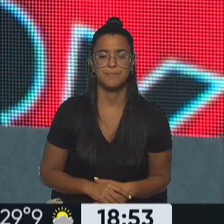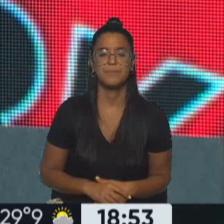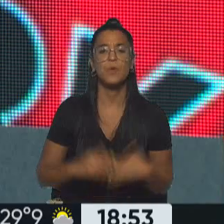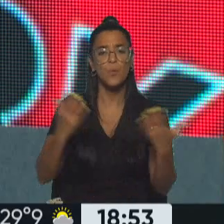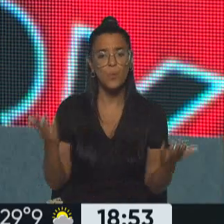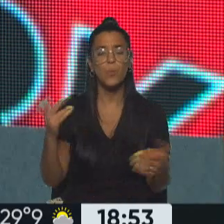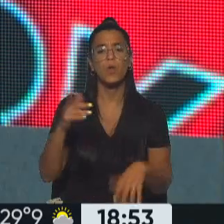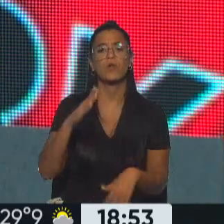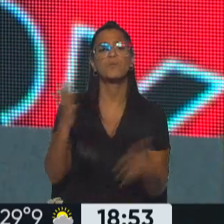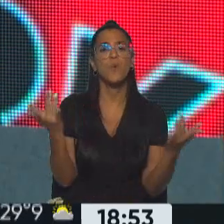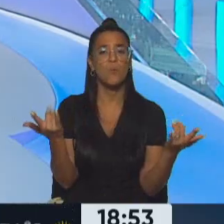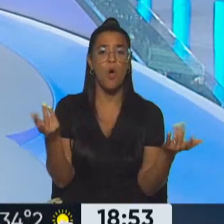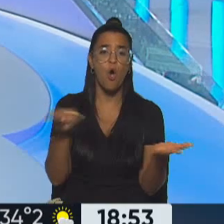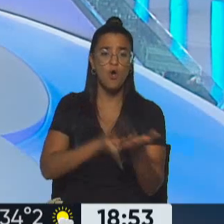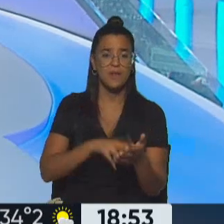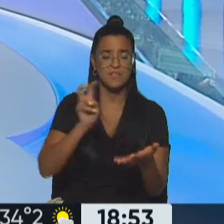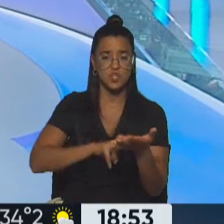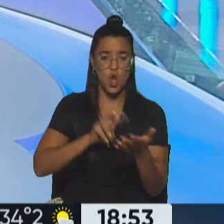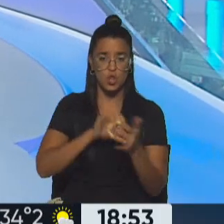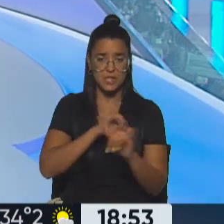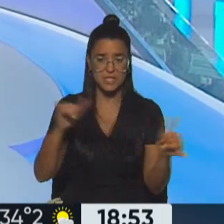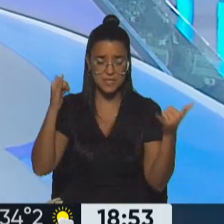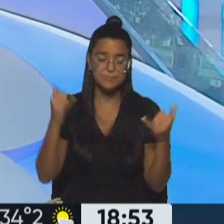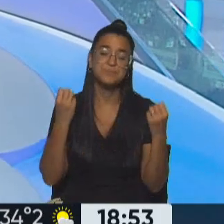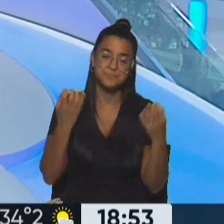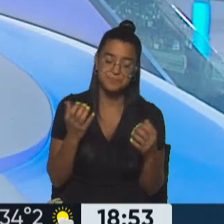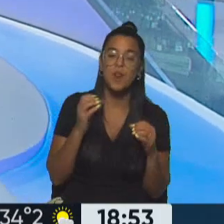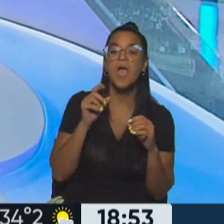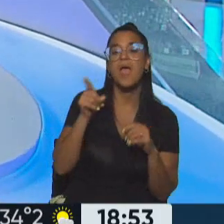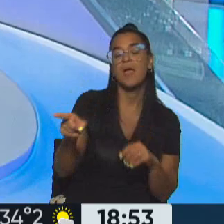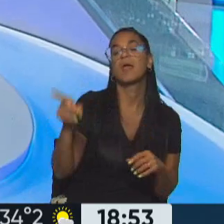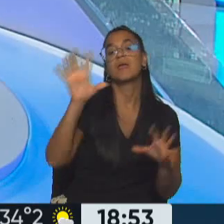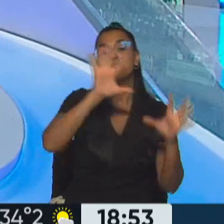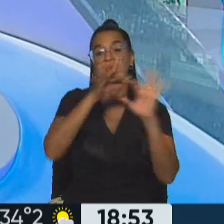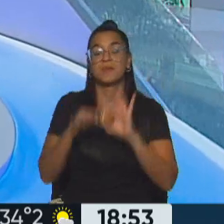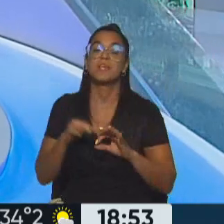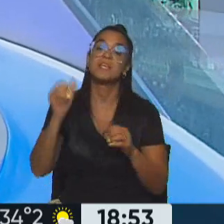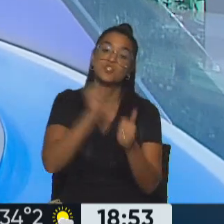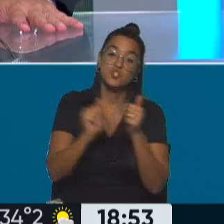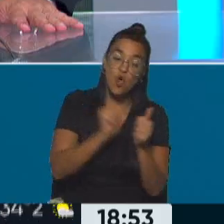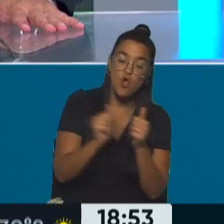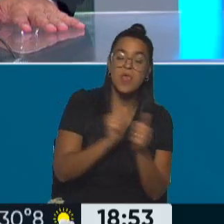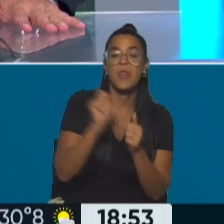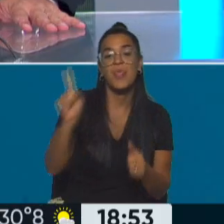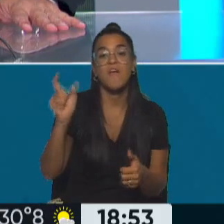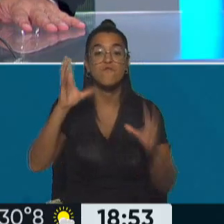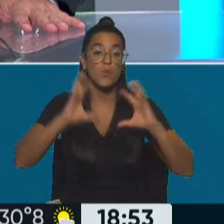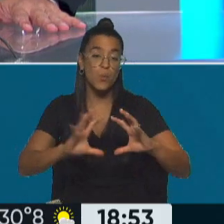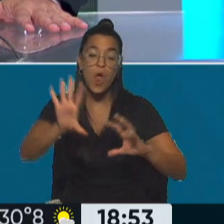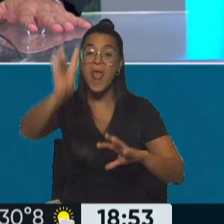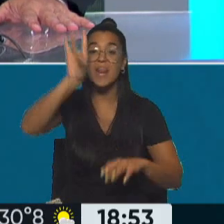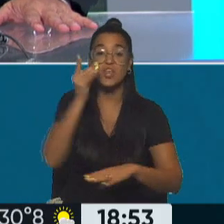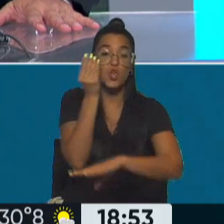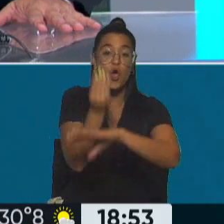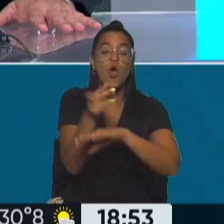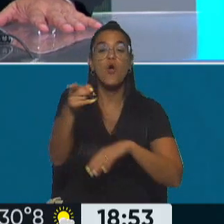bueno Don Julián Álvarez una vez más en noticias Sí en noticias porque la federación internacional de historia y estadística del fútbol lo eligió como el goleador